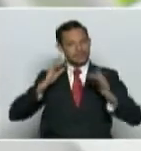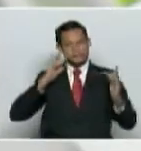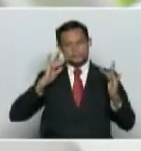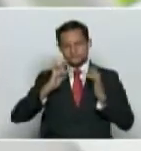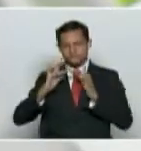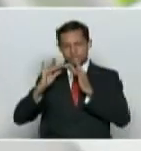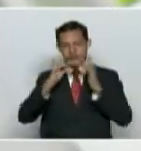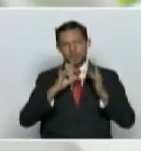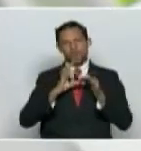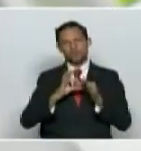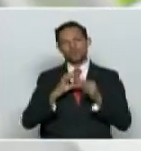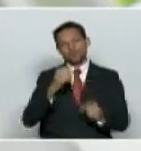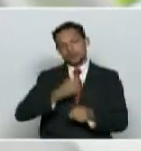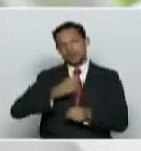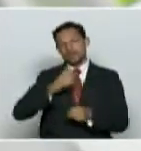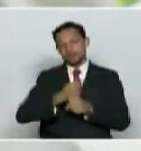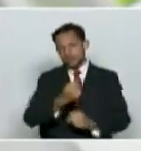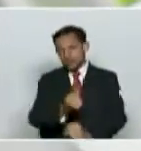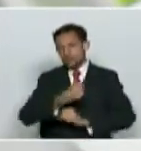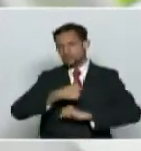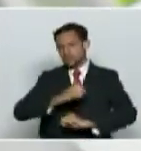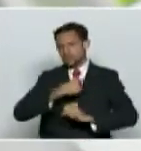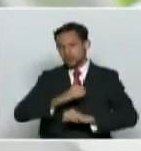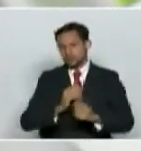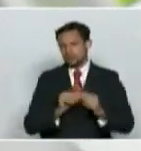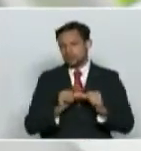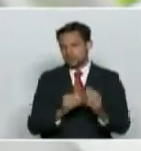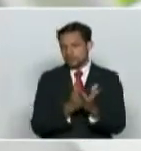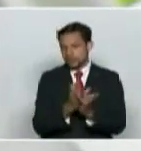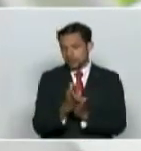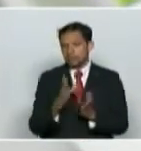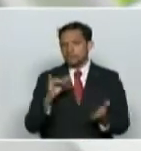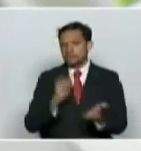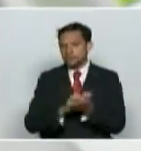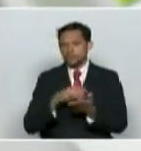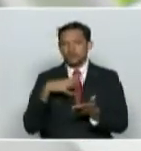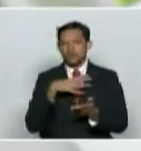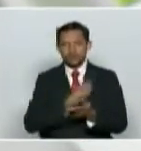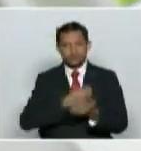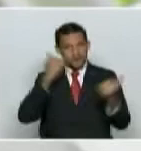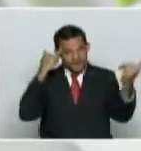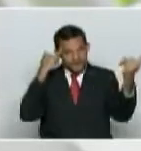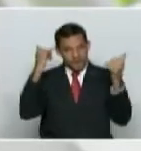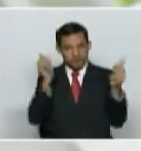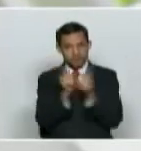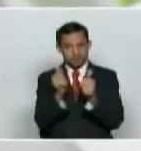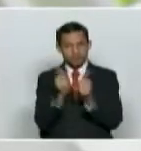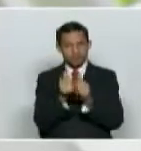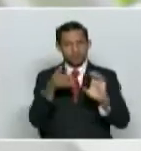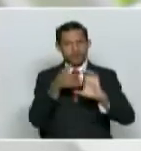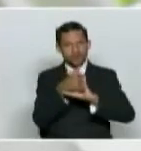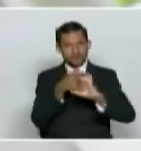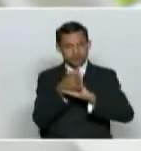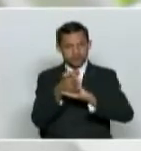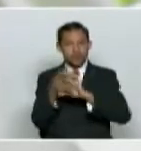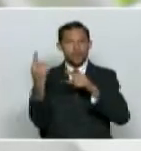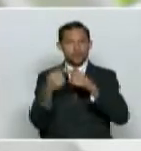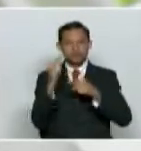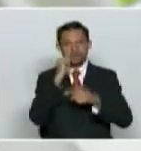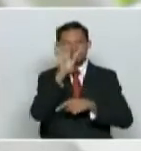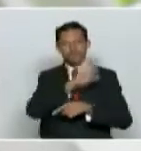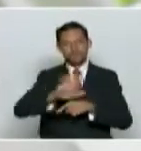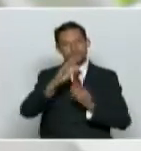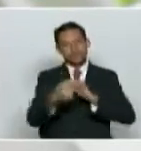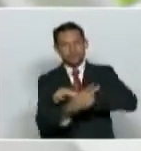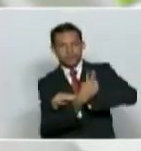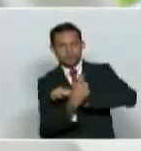excelente trabajo. Hemos trabajado muy fuerte, hoy en día logramos la meta de ser el mejor canal regional en Colombia sin lugar a dudas. Ahora